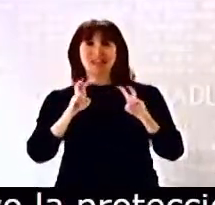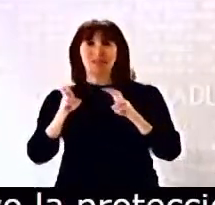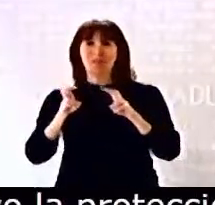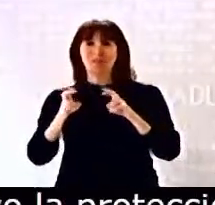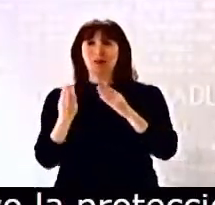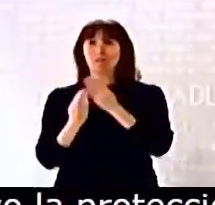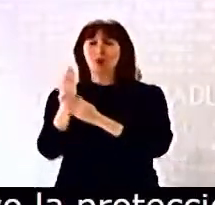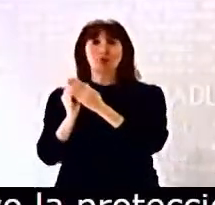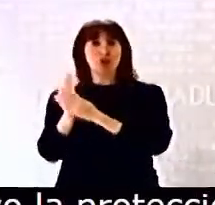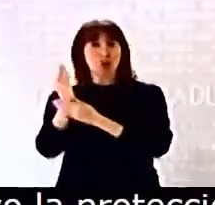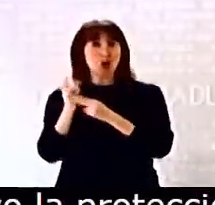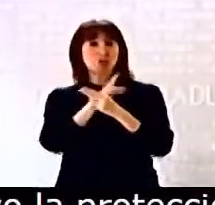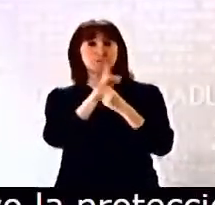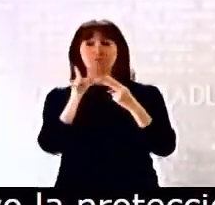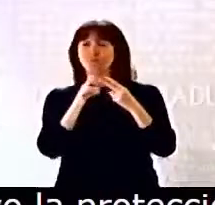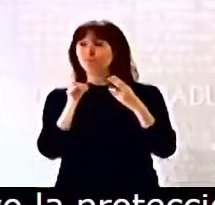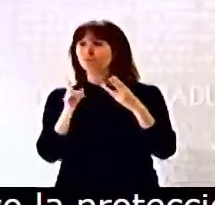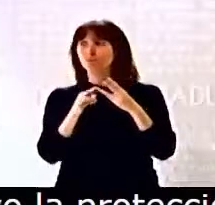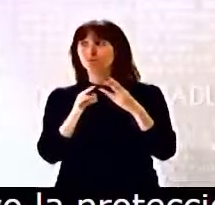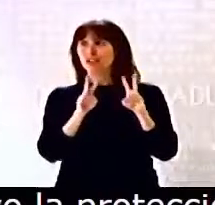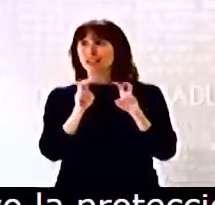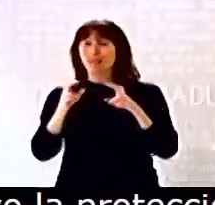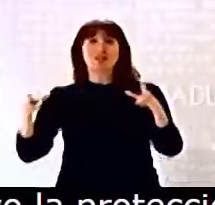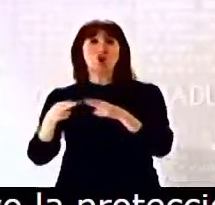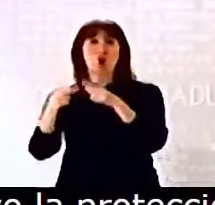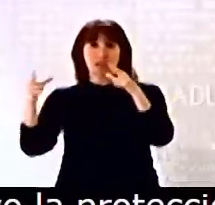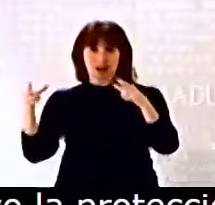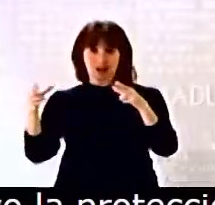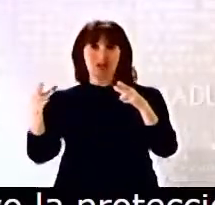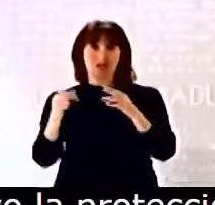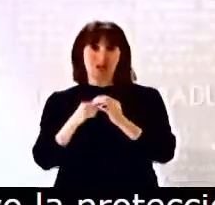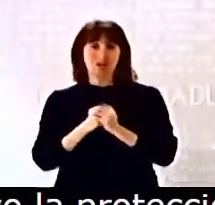productivo y del tejido social.